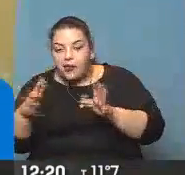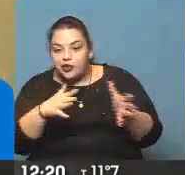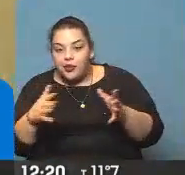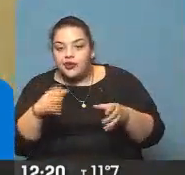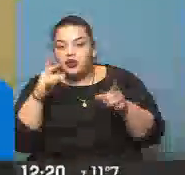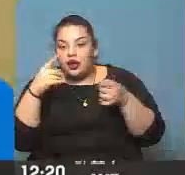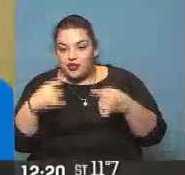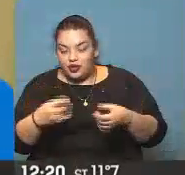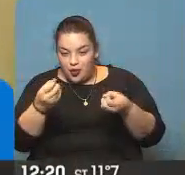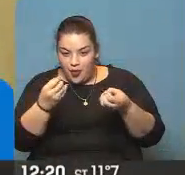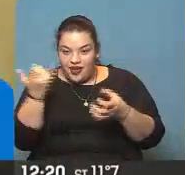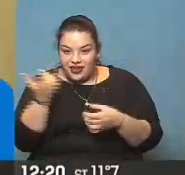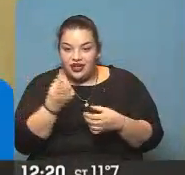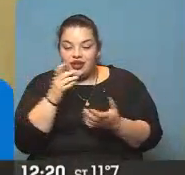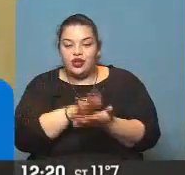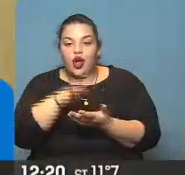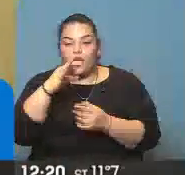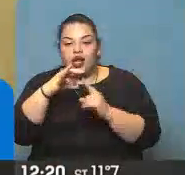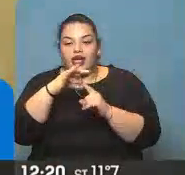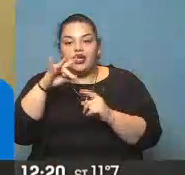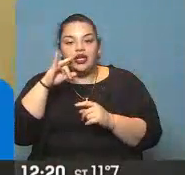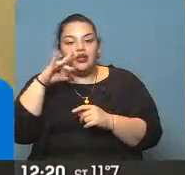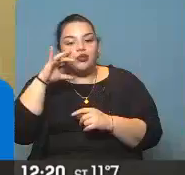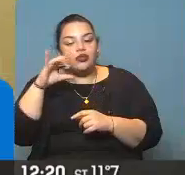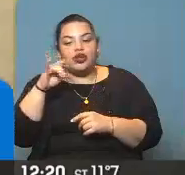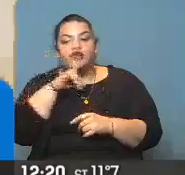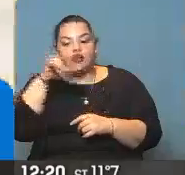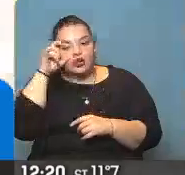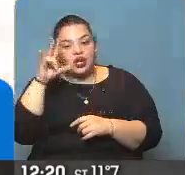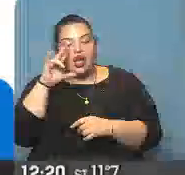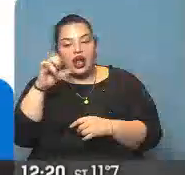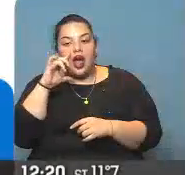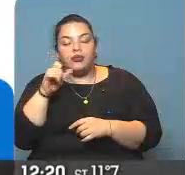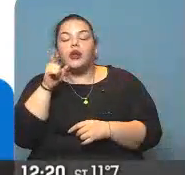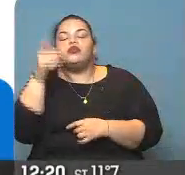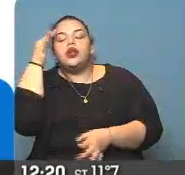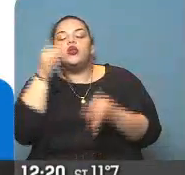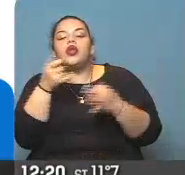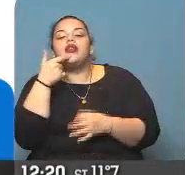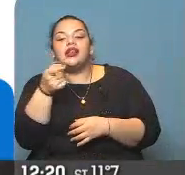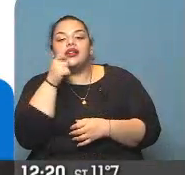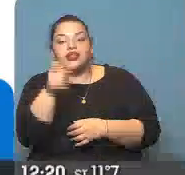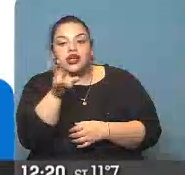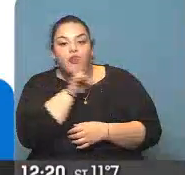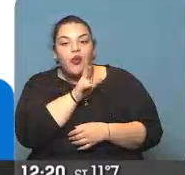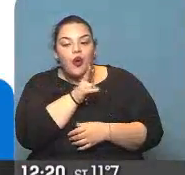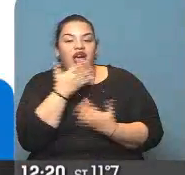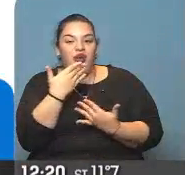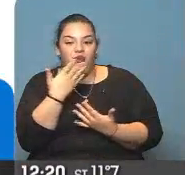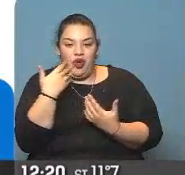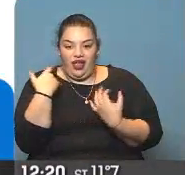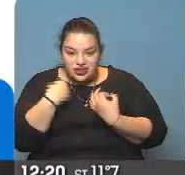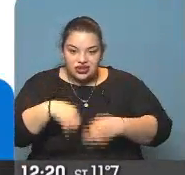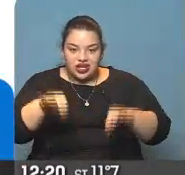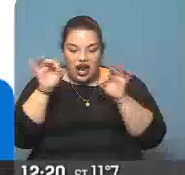quimioterapia este estudio nos dice si la paciente se va a beneficiar haciendo quimioterapia cuando uno hace